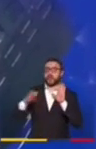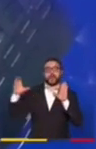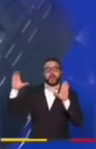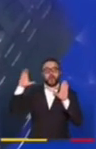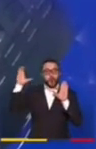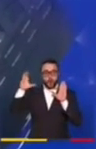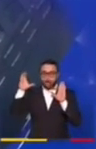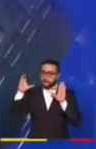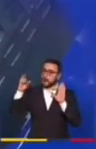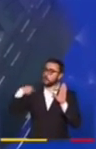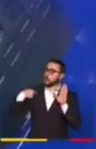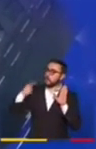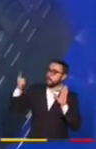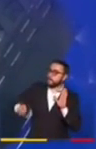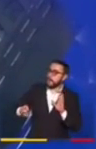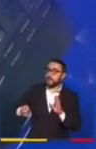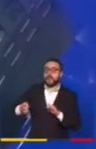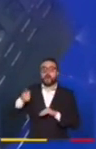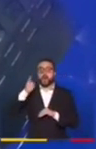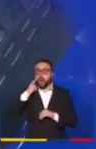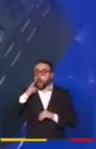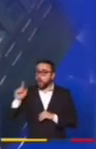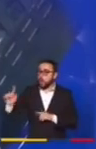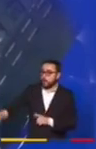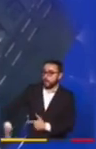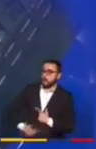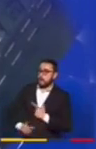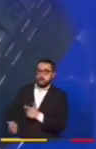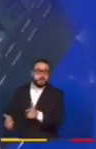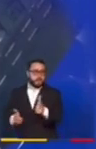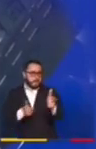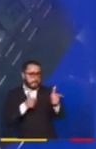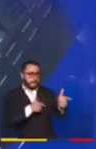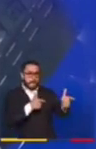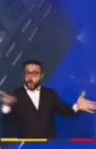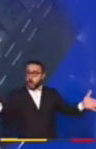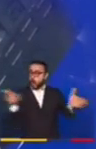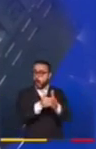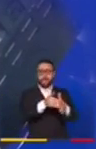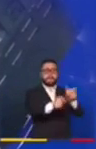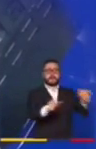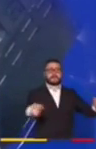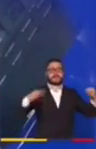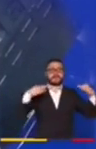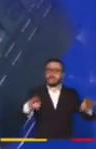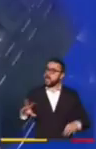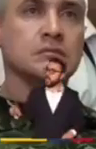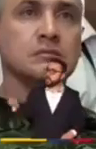Colombia es no apuntar las armas contra el pueblo.